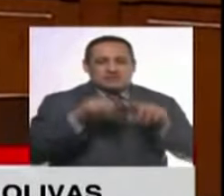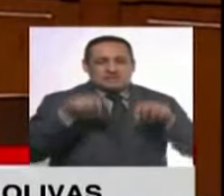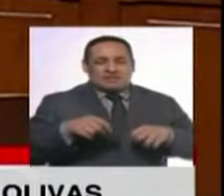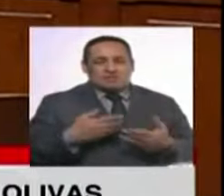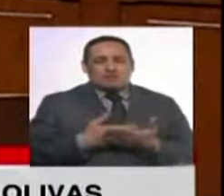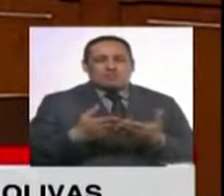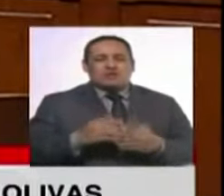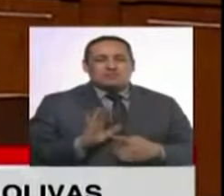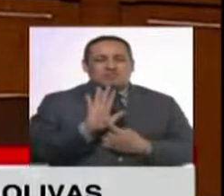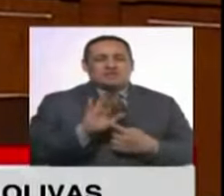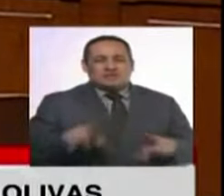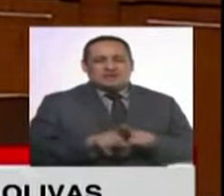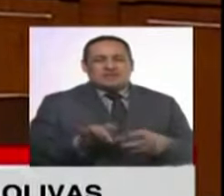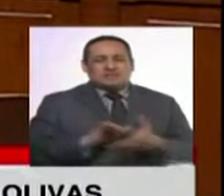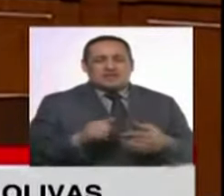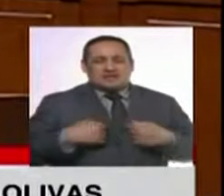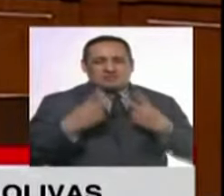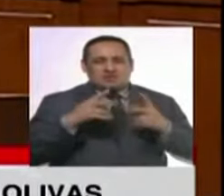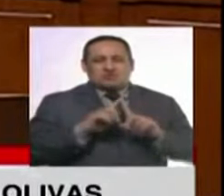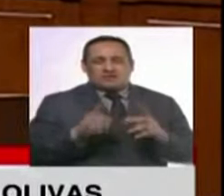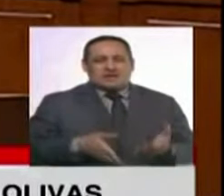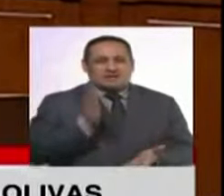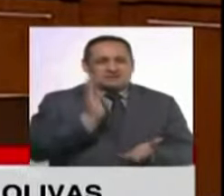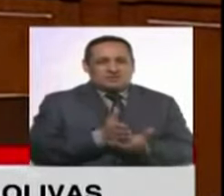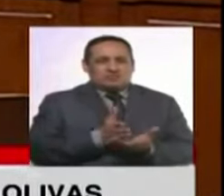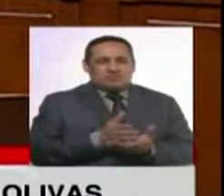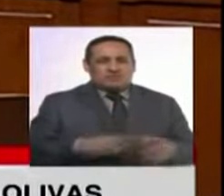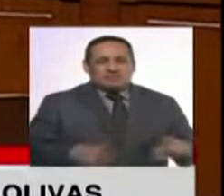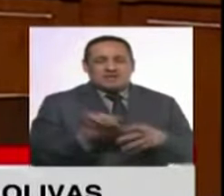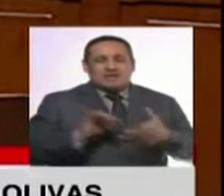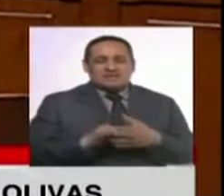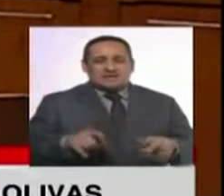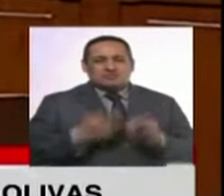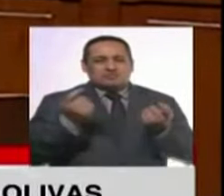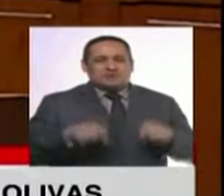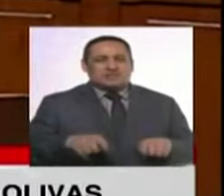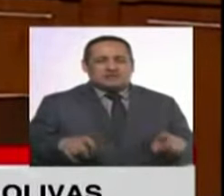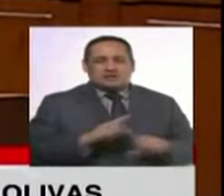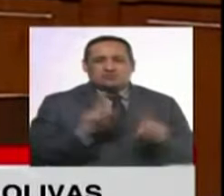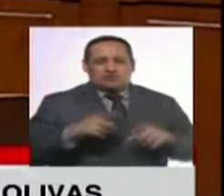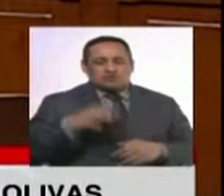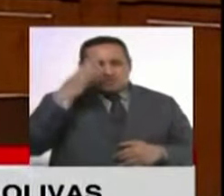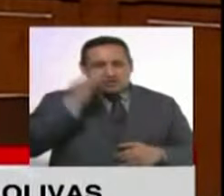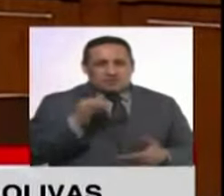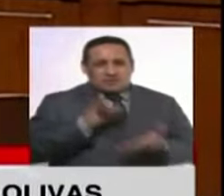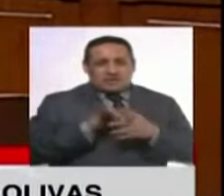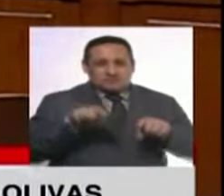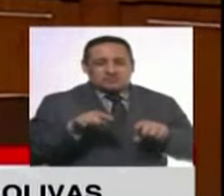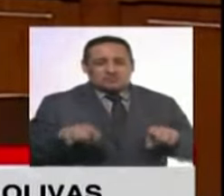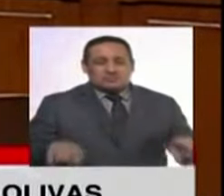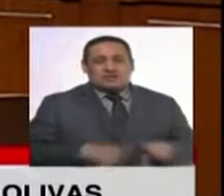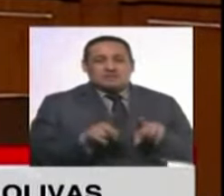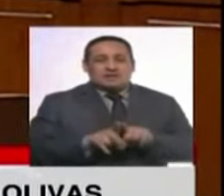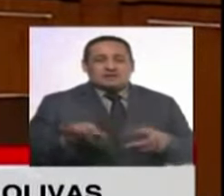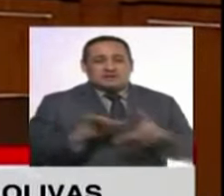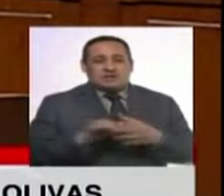como medidas que tengan que no tengan sanción que sean penas suspendidas creo que con esto